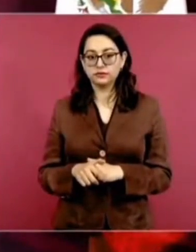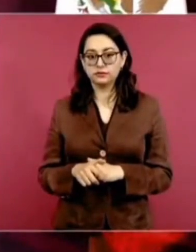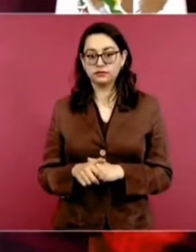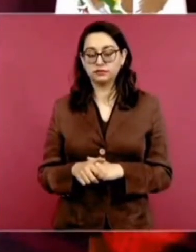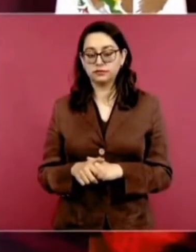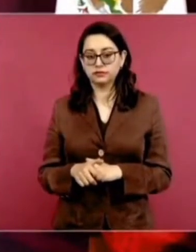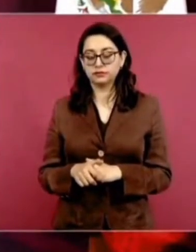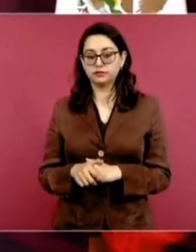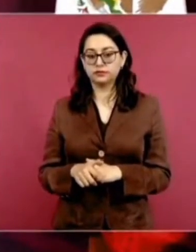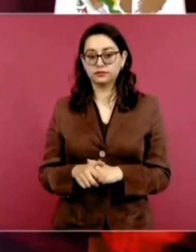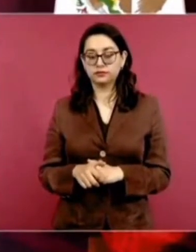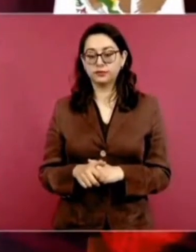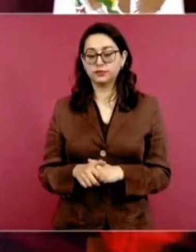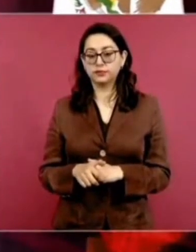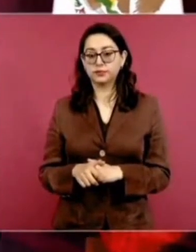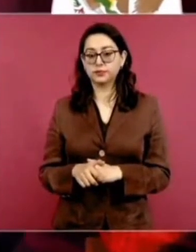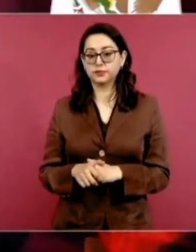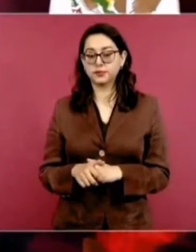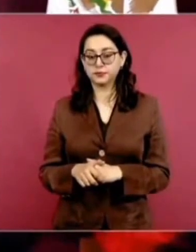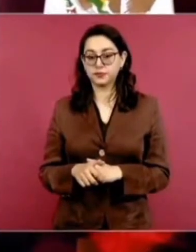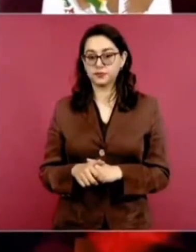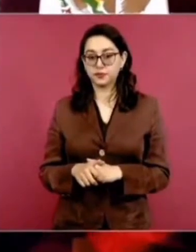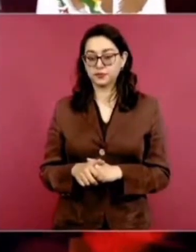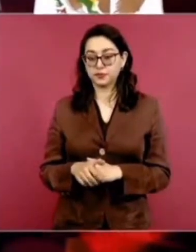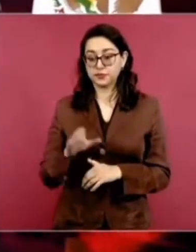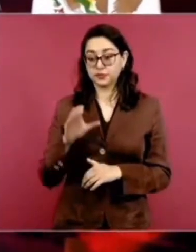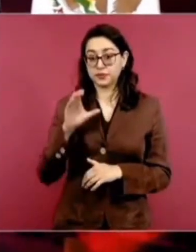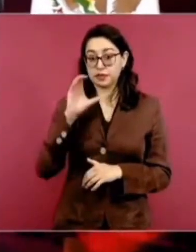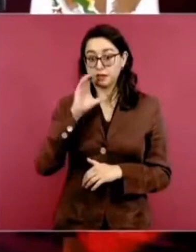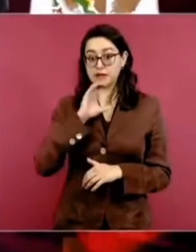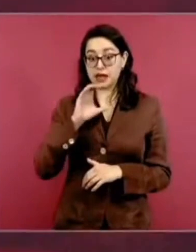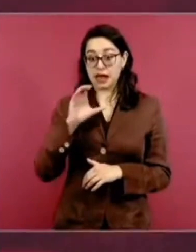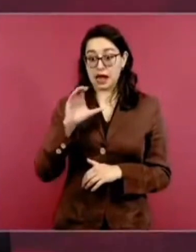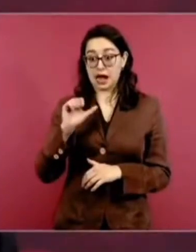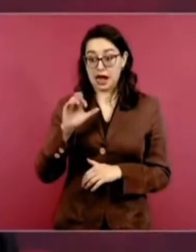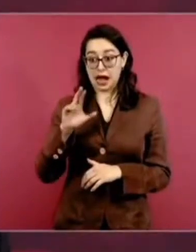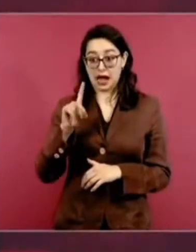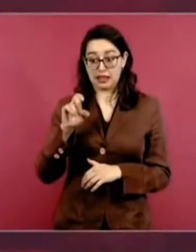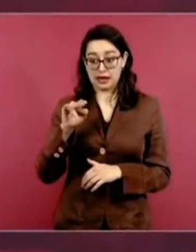Dice el general, les voy a contar un cuento.